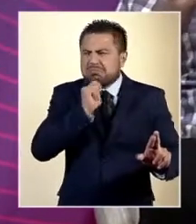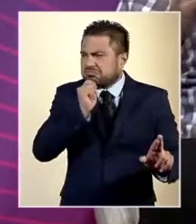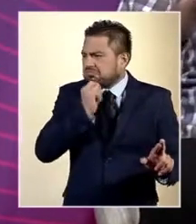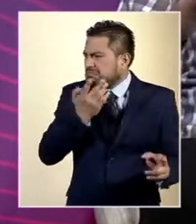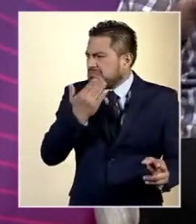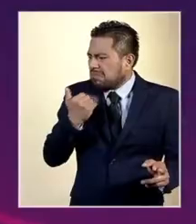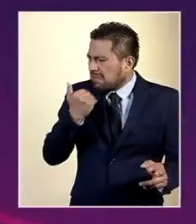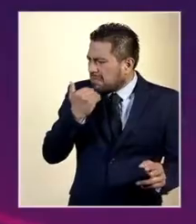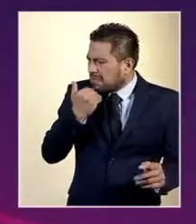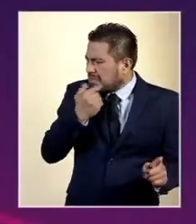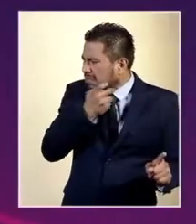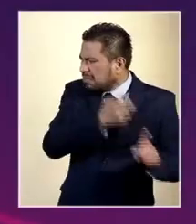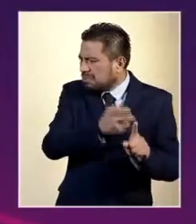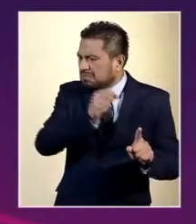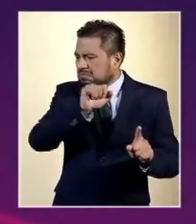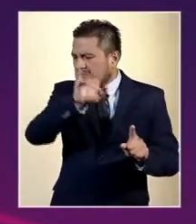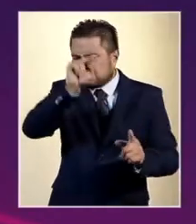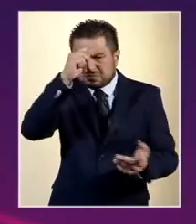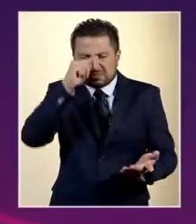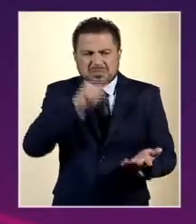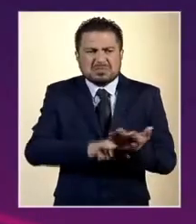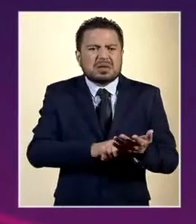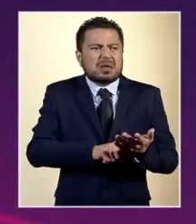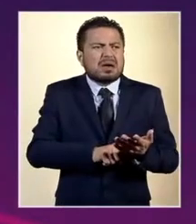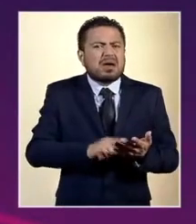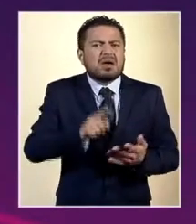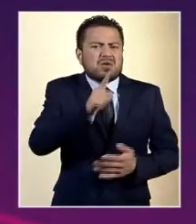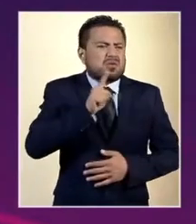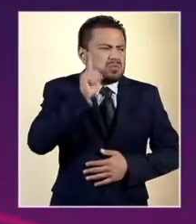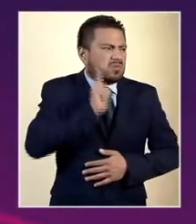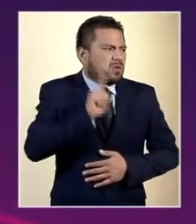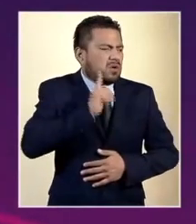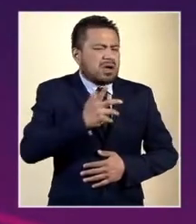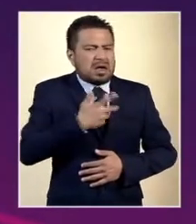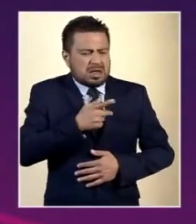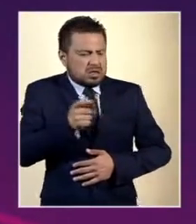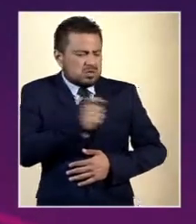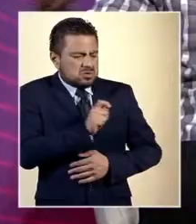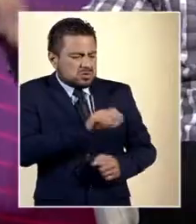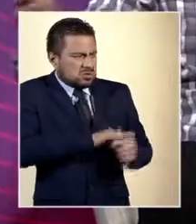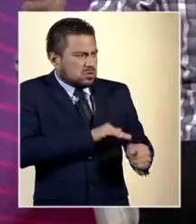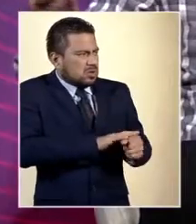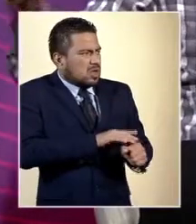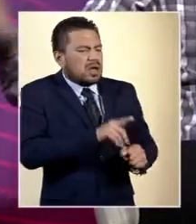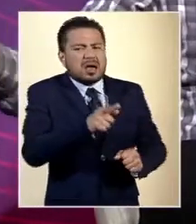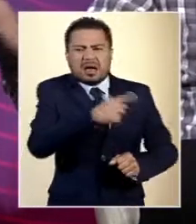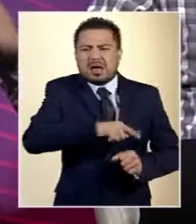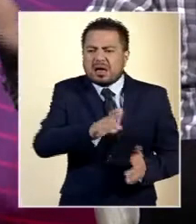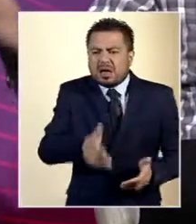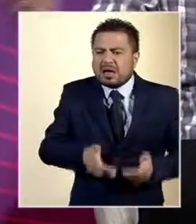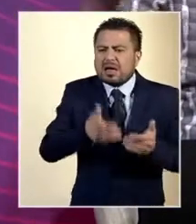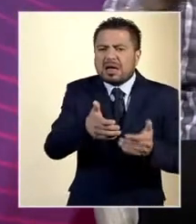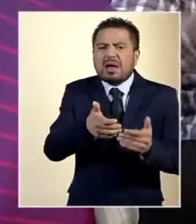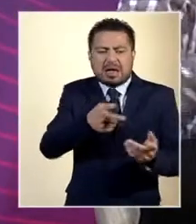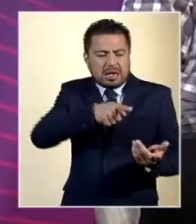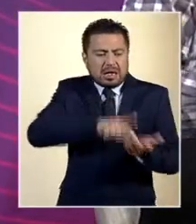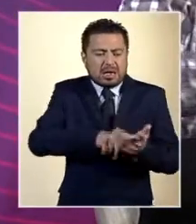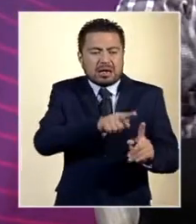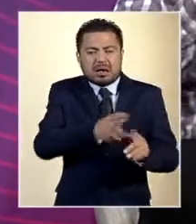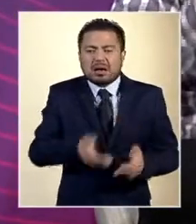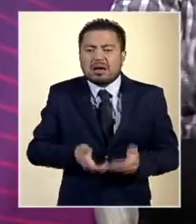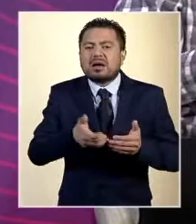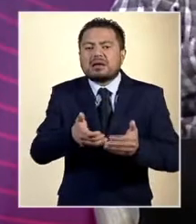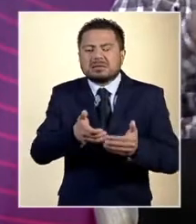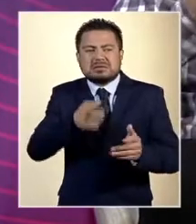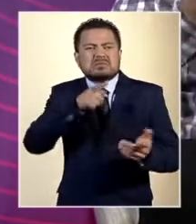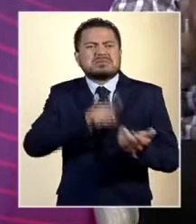si, no sé, eres una mujer que tiene una novia y estás en la calle en esa condición, acá eres bien recibido,